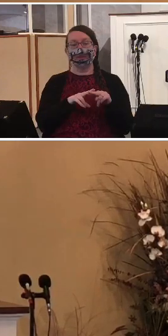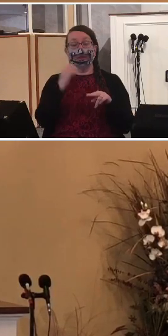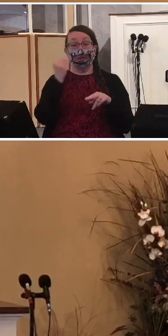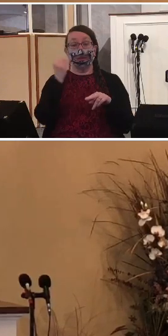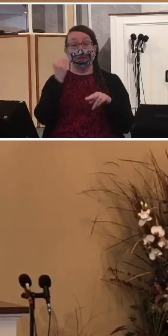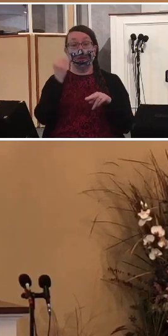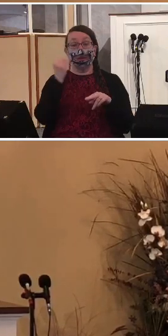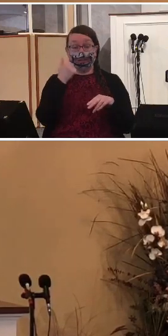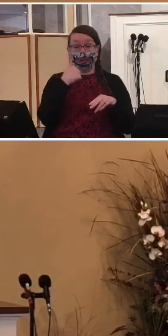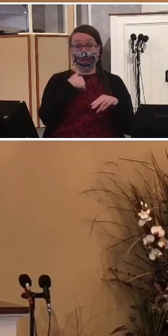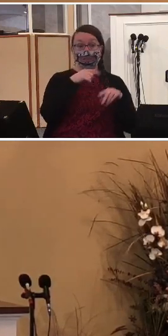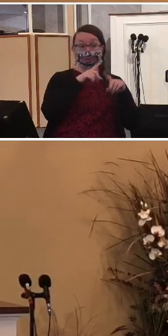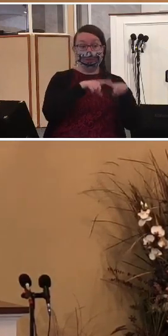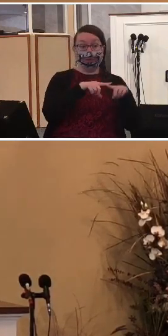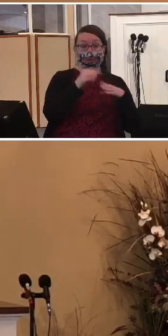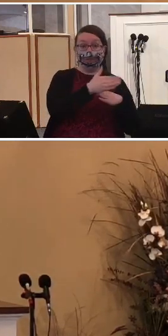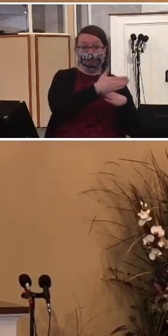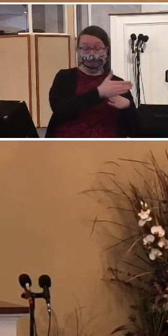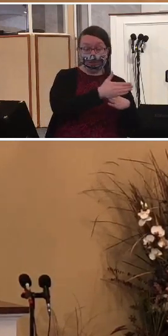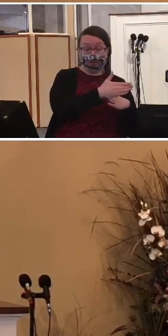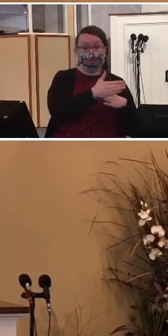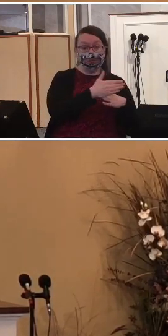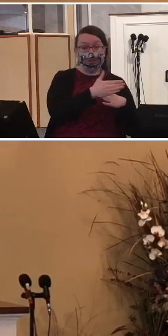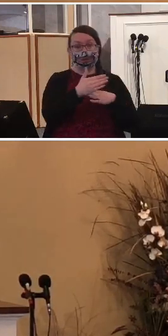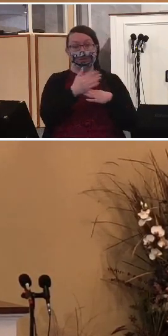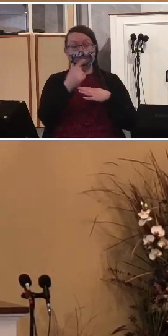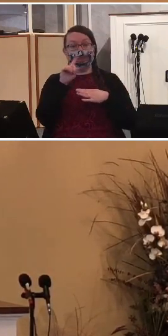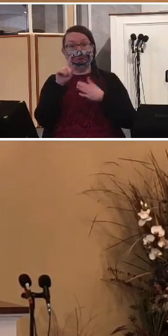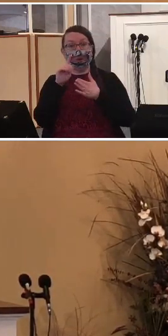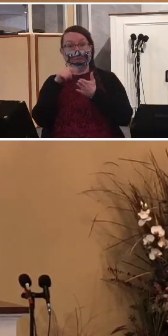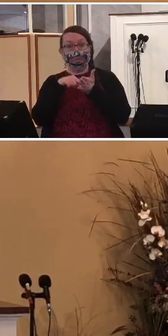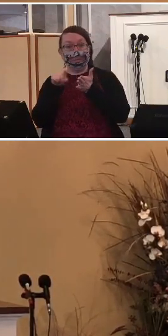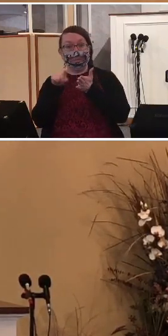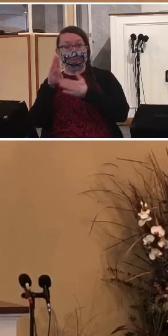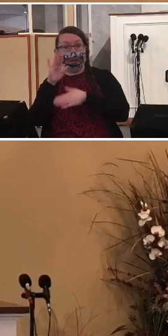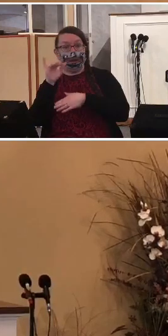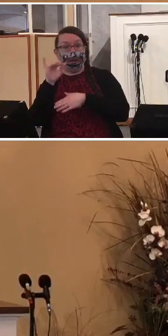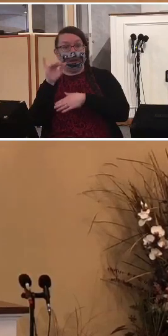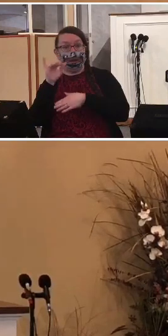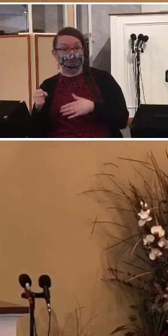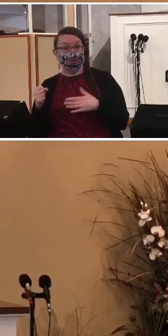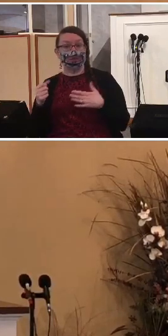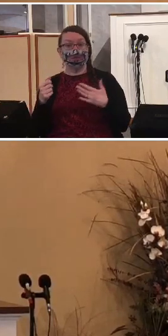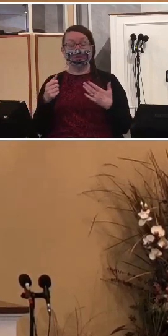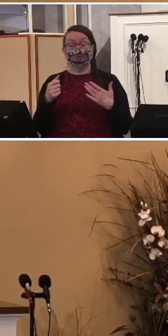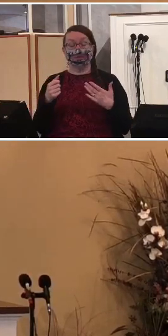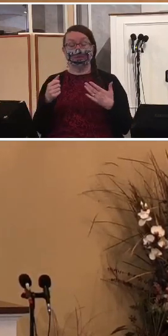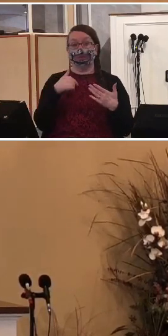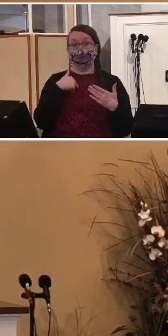si yo estoy pagando mis facturas de lo que yo pesco? Y tengo la suerte que tengo.